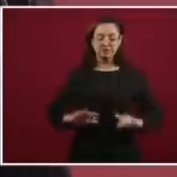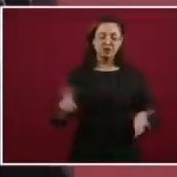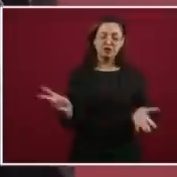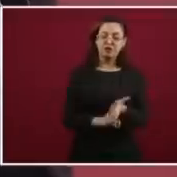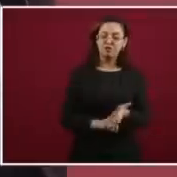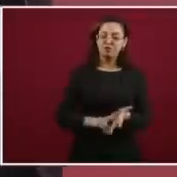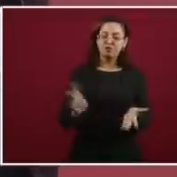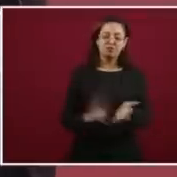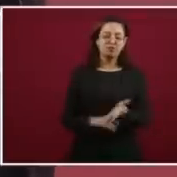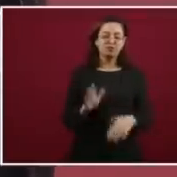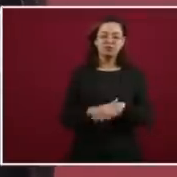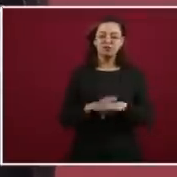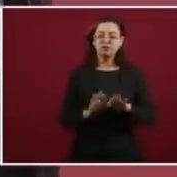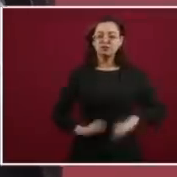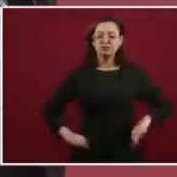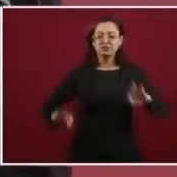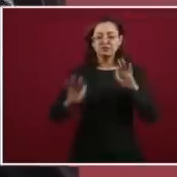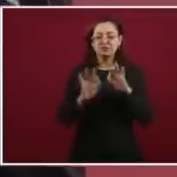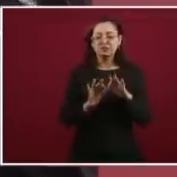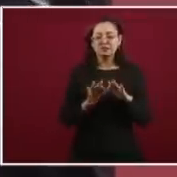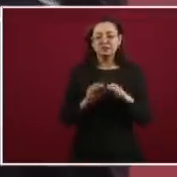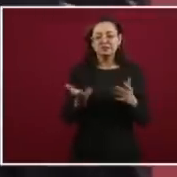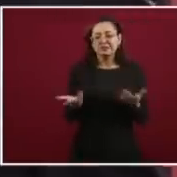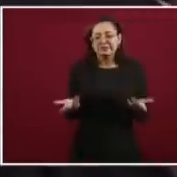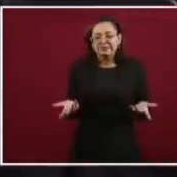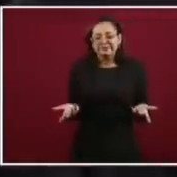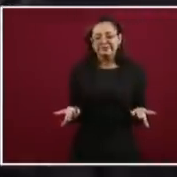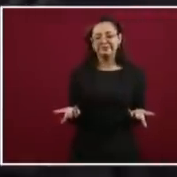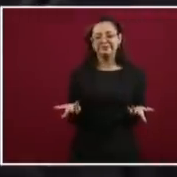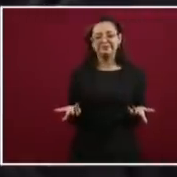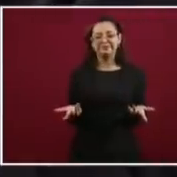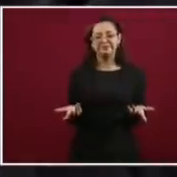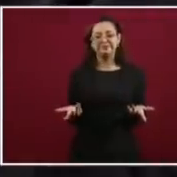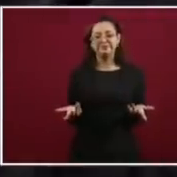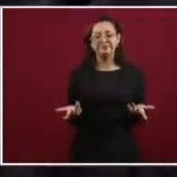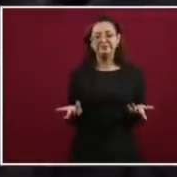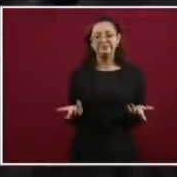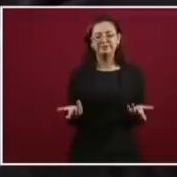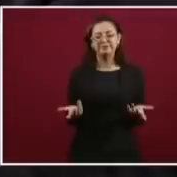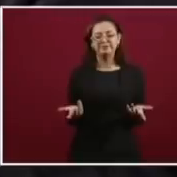entonces de manera simplista